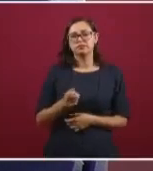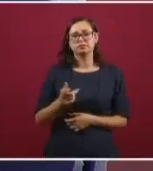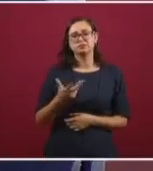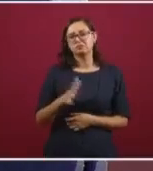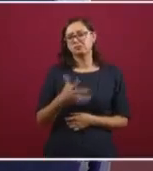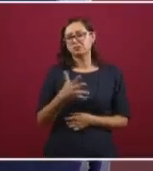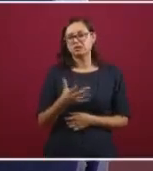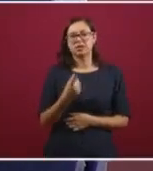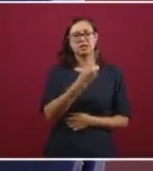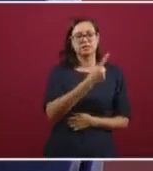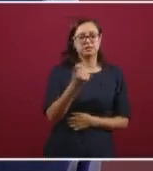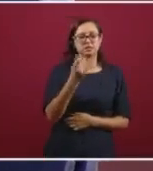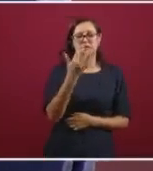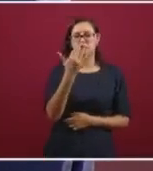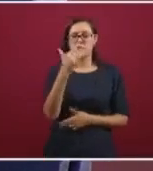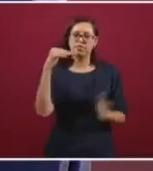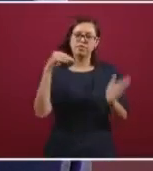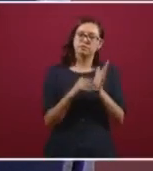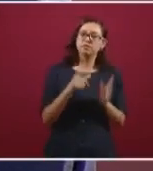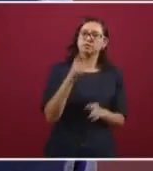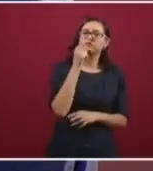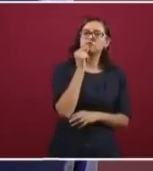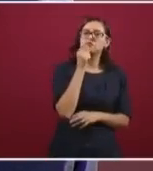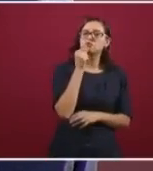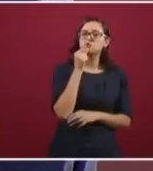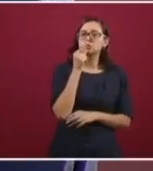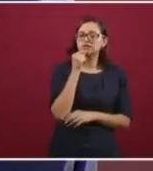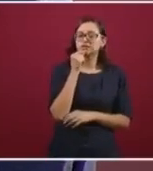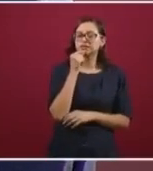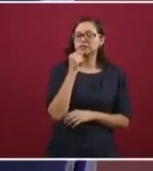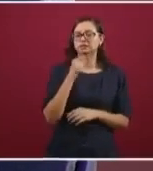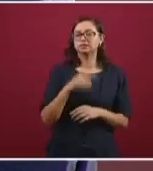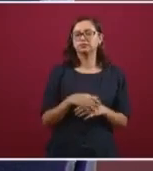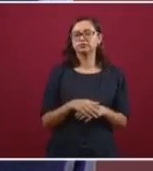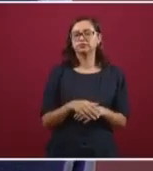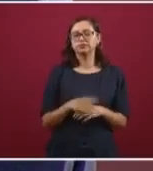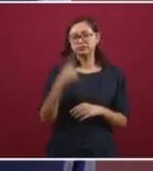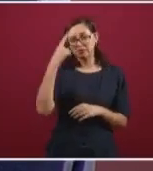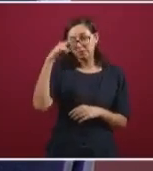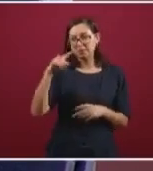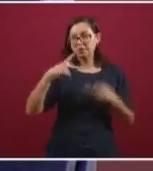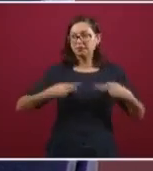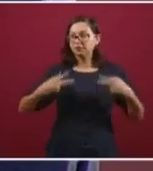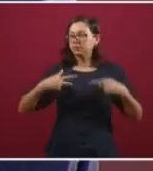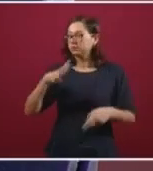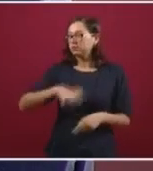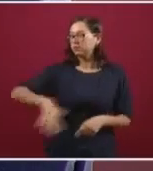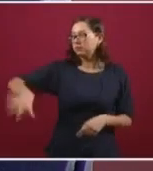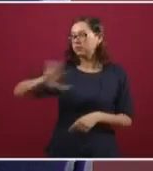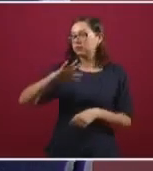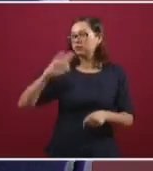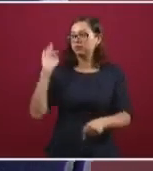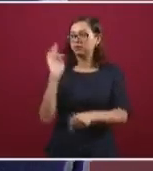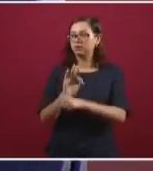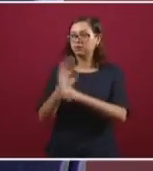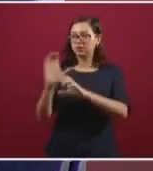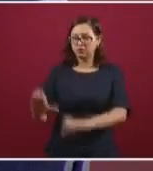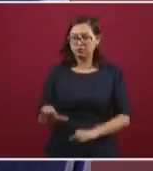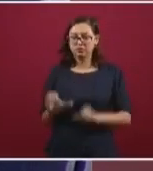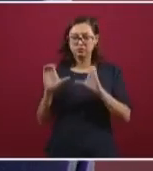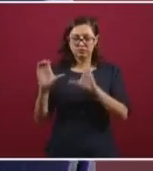alrededor de 150.000 elementos para la seguridad pública, que antes